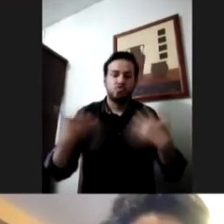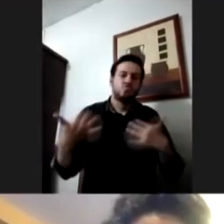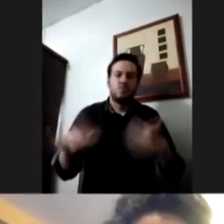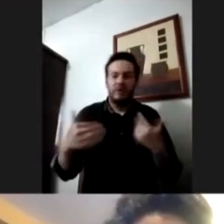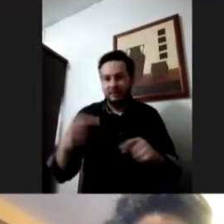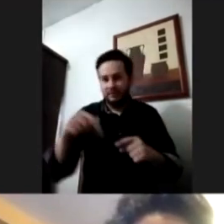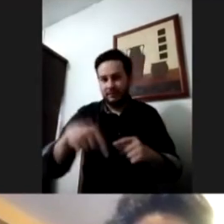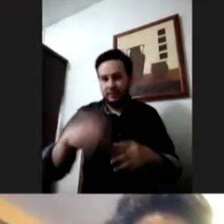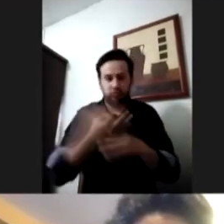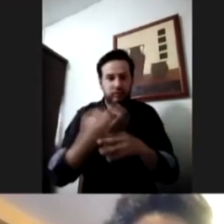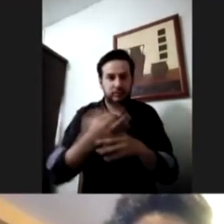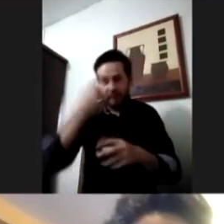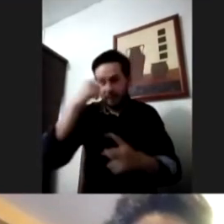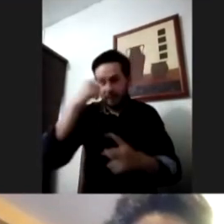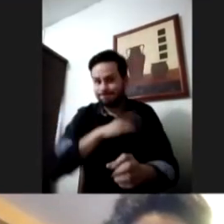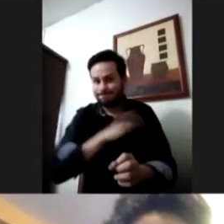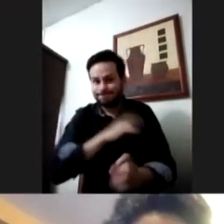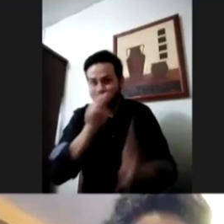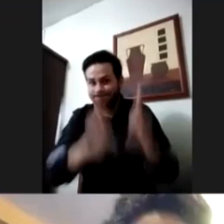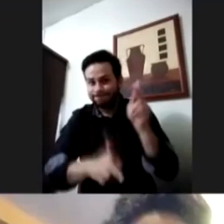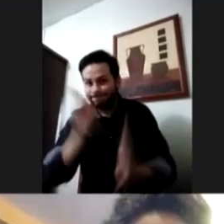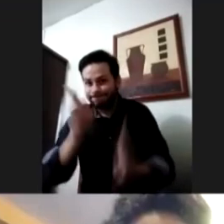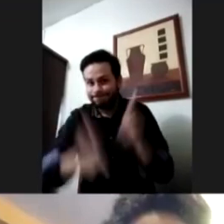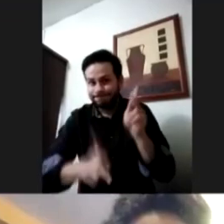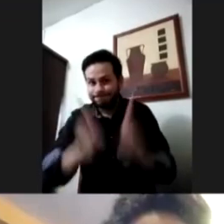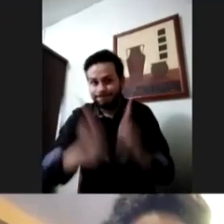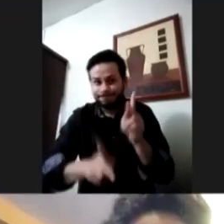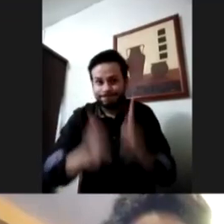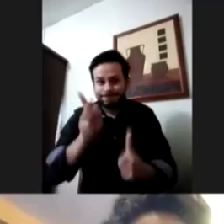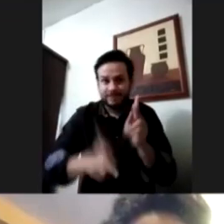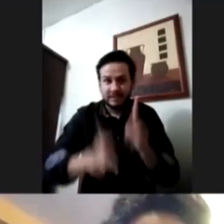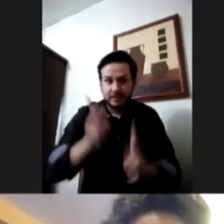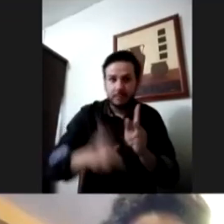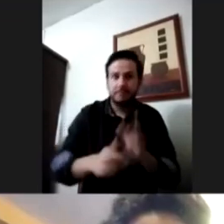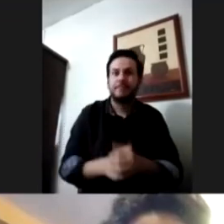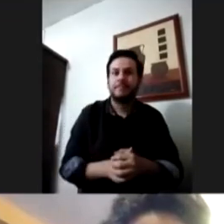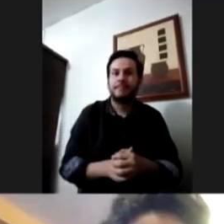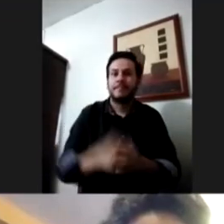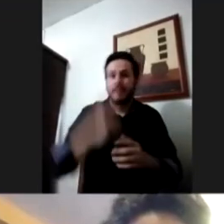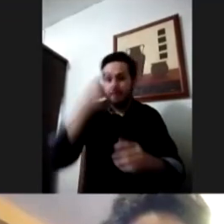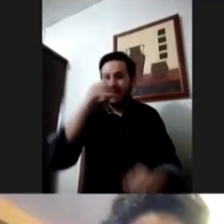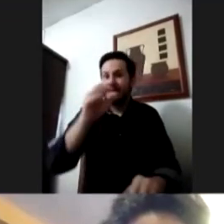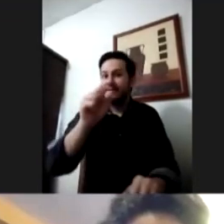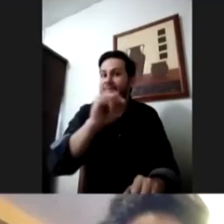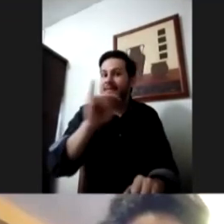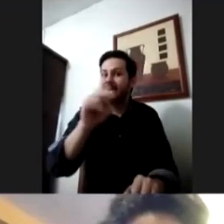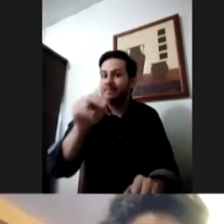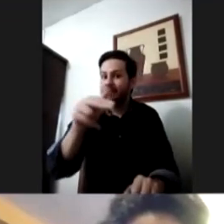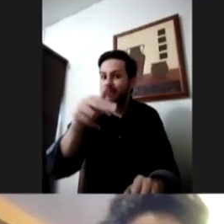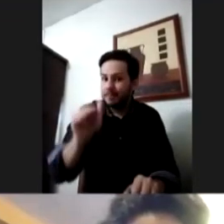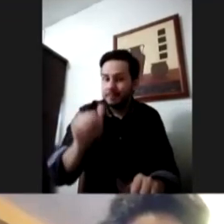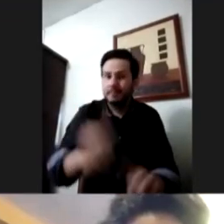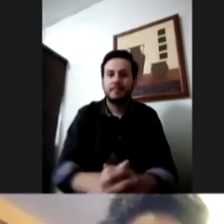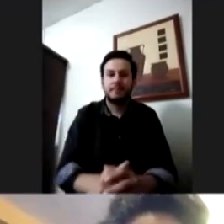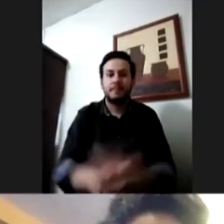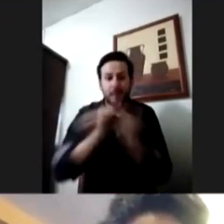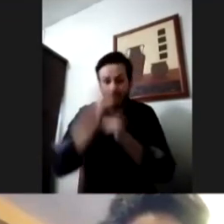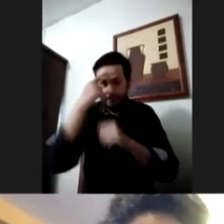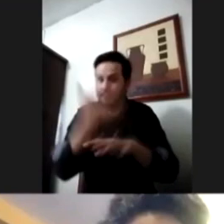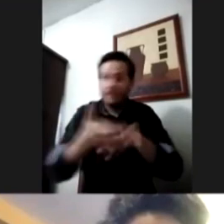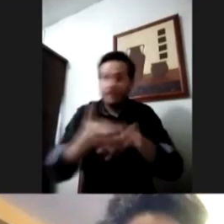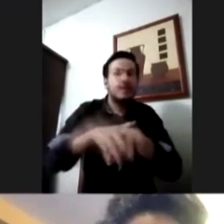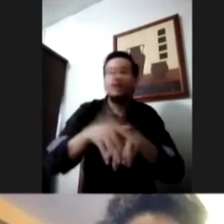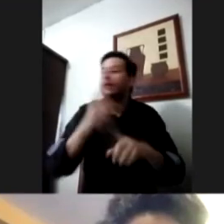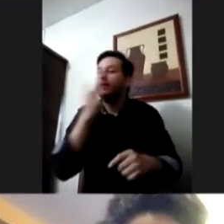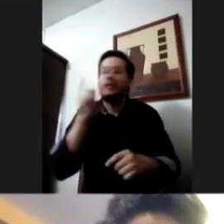este conversatorio que organizan la Secretaría de Gobernación y SIPINA, Sistema Nacional de Protección Integral de Niñas,